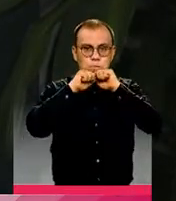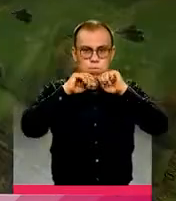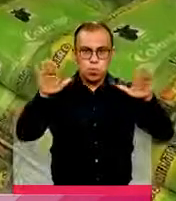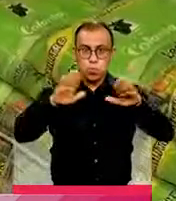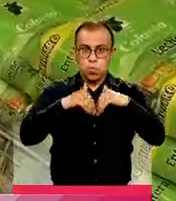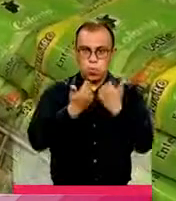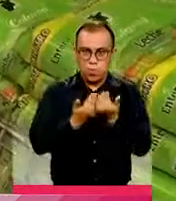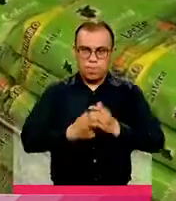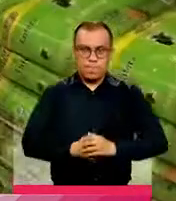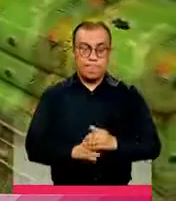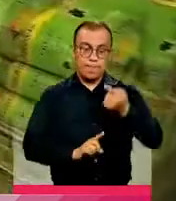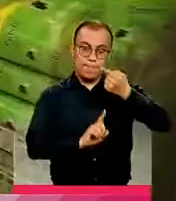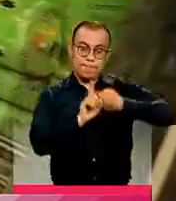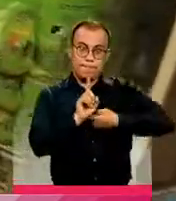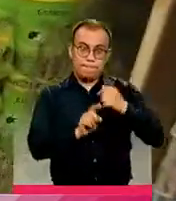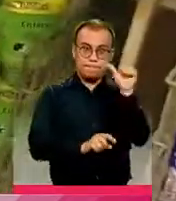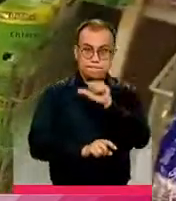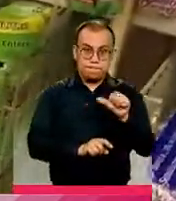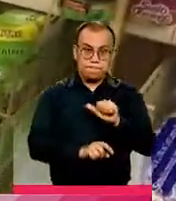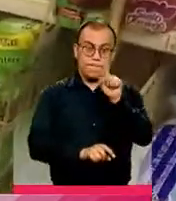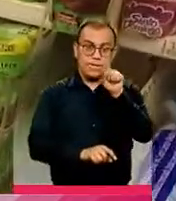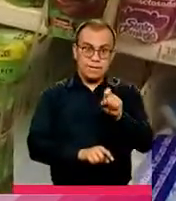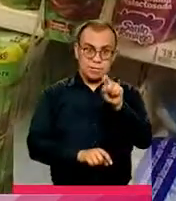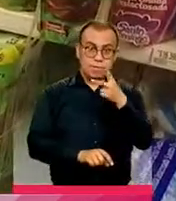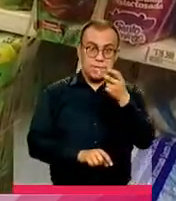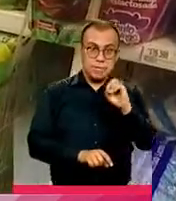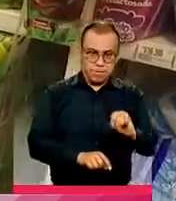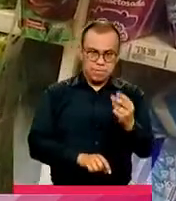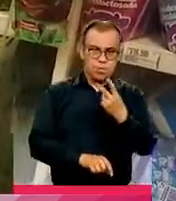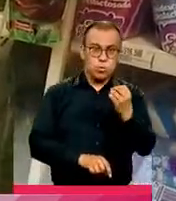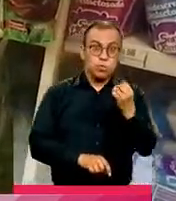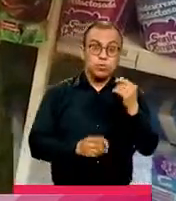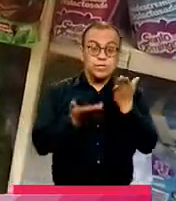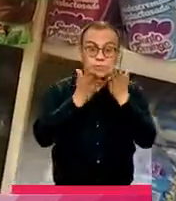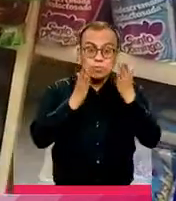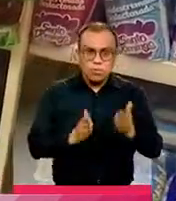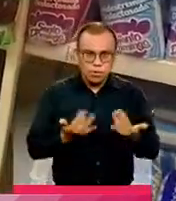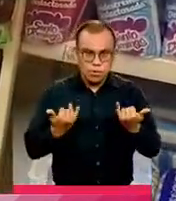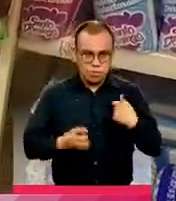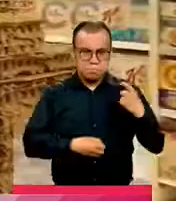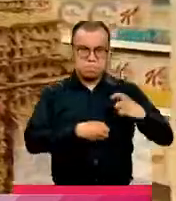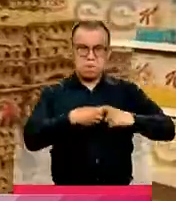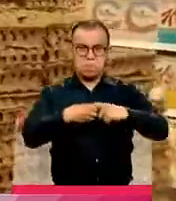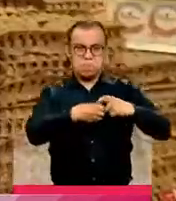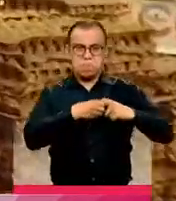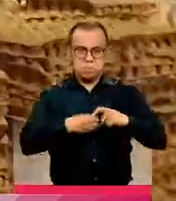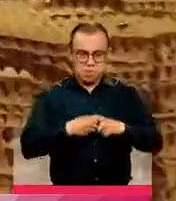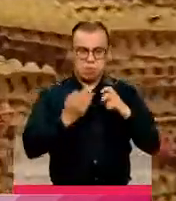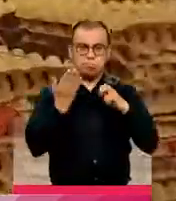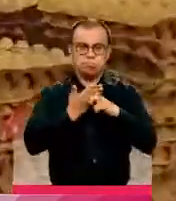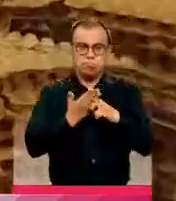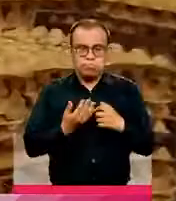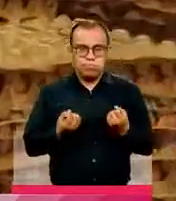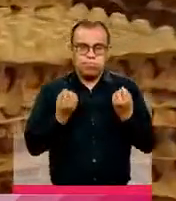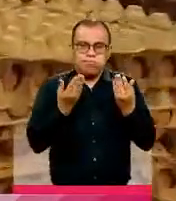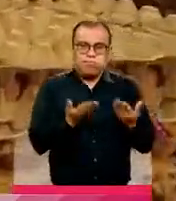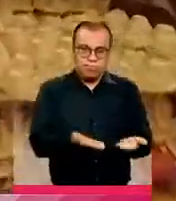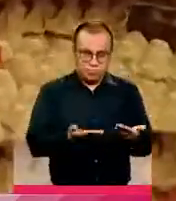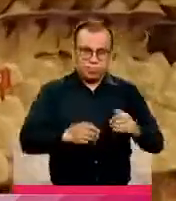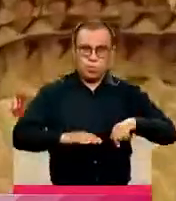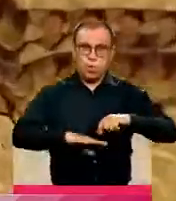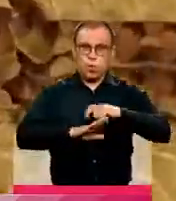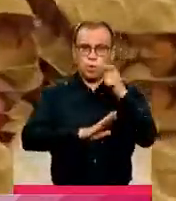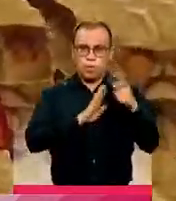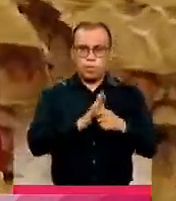públicos. Para el mes de agosto, 620.802 estudiantes se han agendado para recibir estos complementos alimentarios.